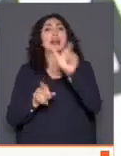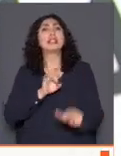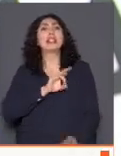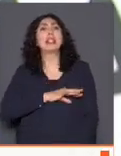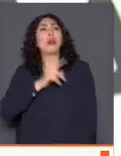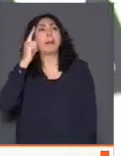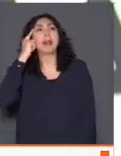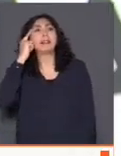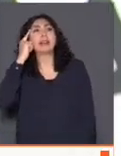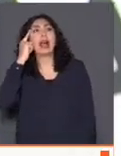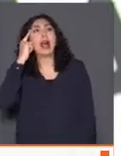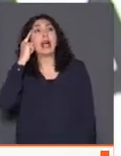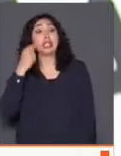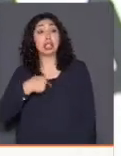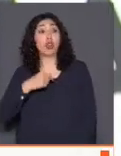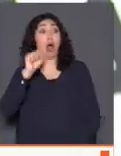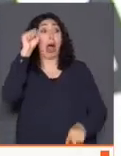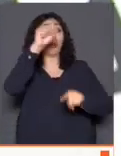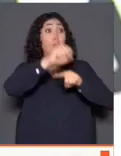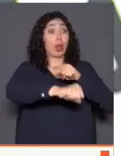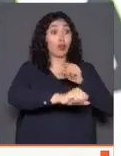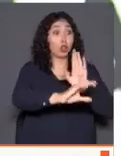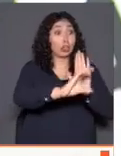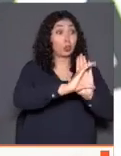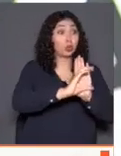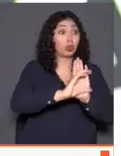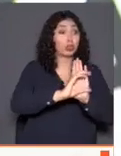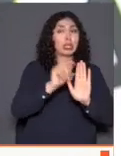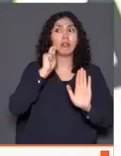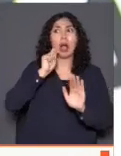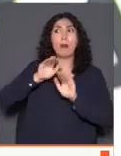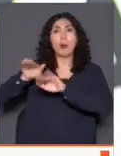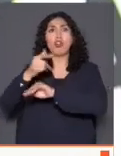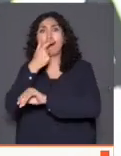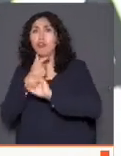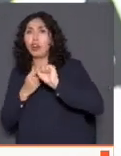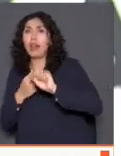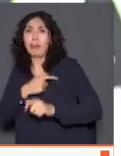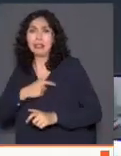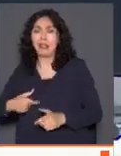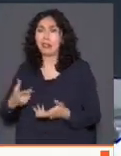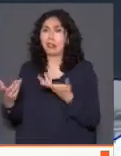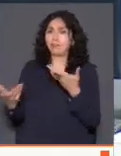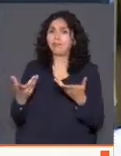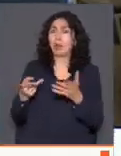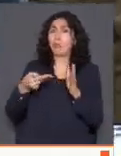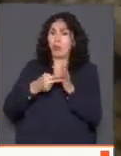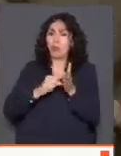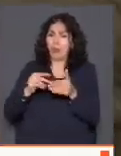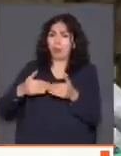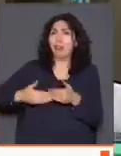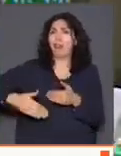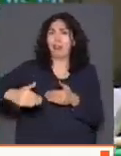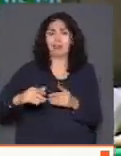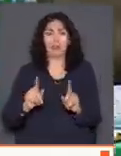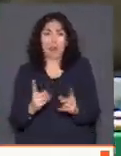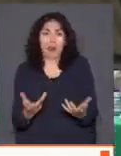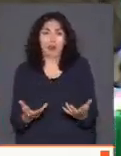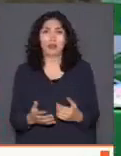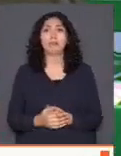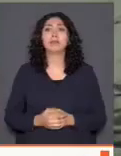apruebo. Por tanto, hoy día este gobierno no tiene la seguridad resuelta. Por tanto, es un problema que se nos viene de aquí en adelante. Complejo escenario para la moneda en